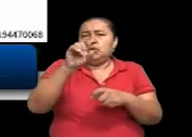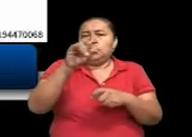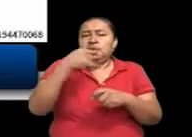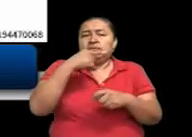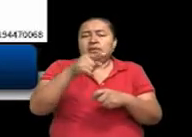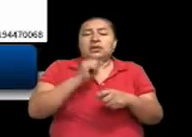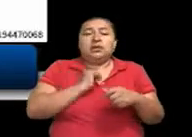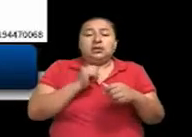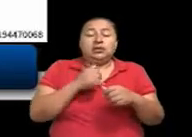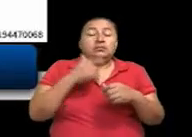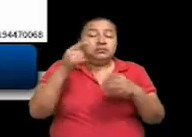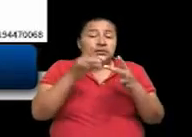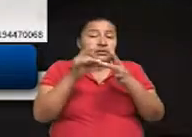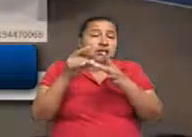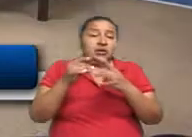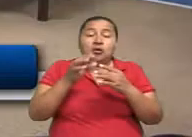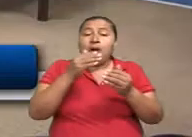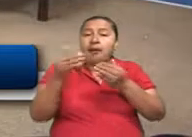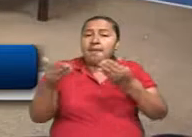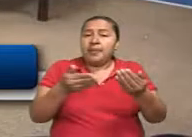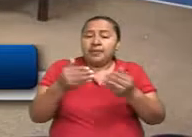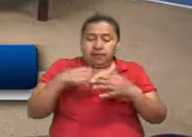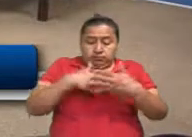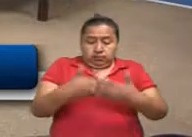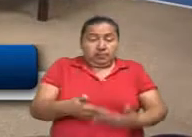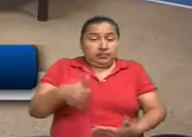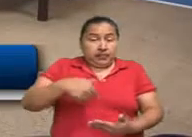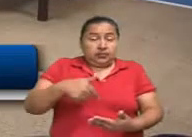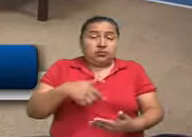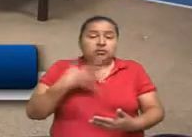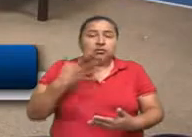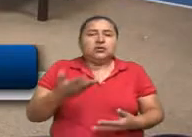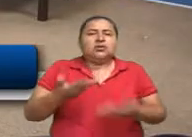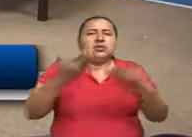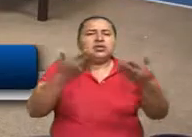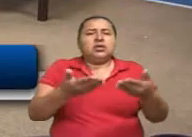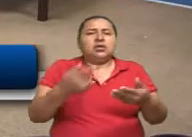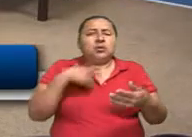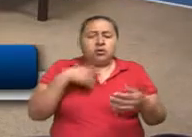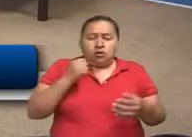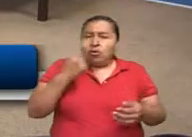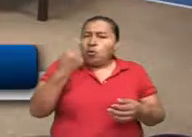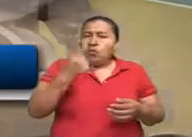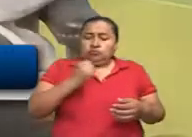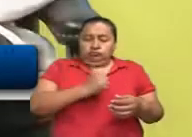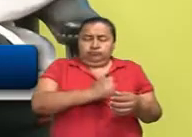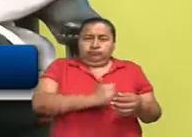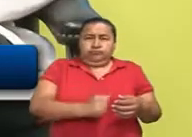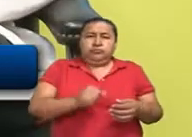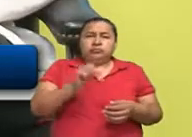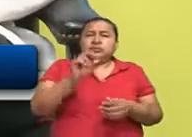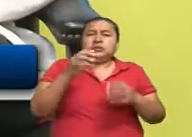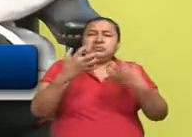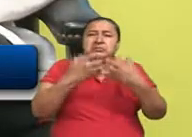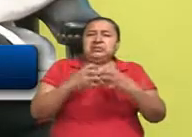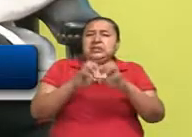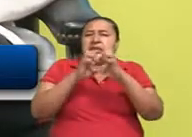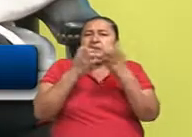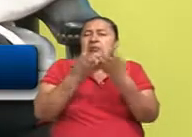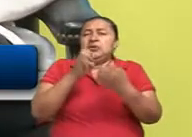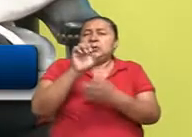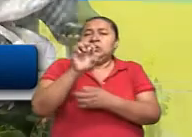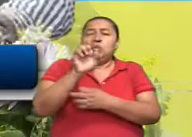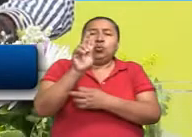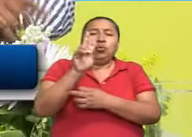no nacidos todavía. Uh-huh. Entregó un equipo, un ultrasonido de última generación, que hace un ultrasonido en